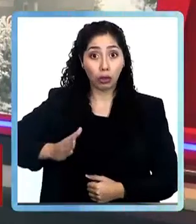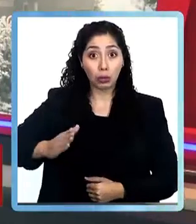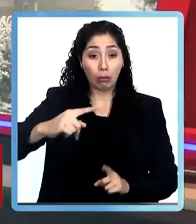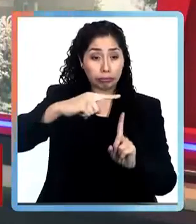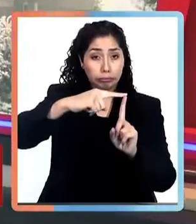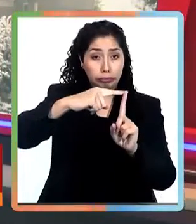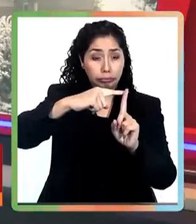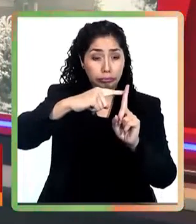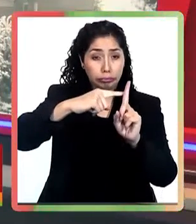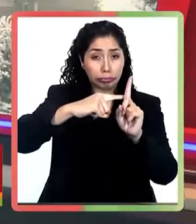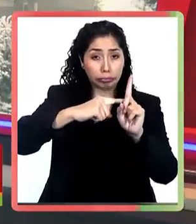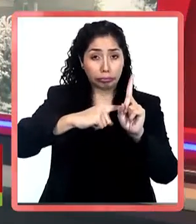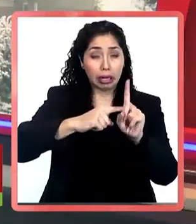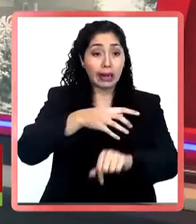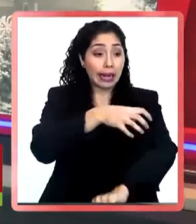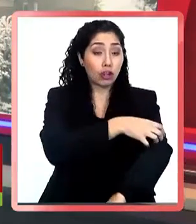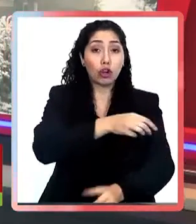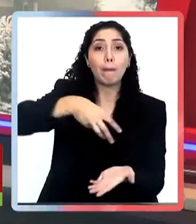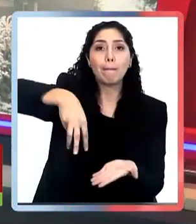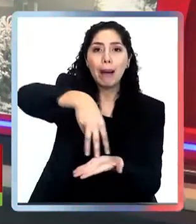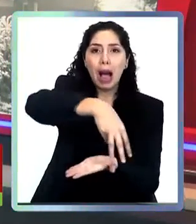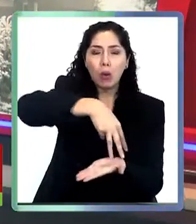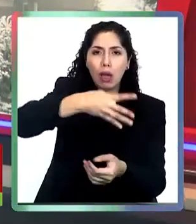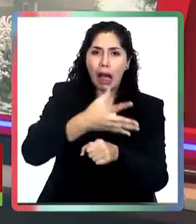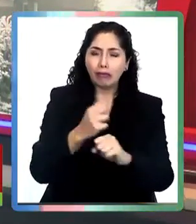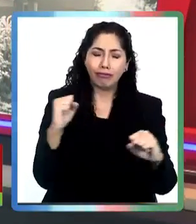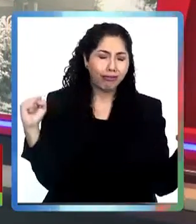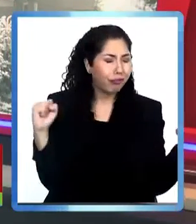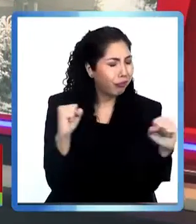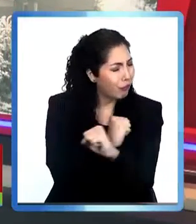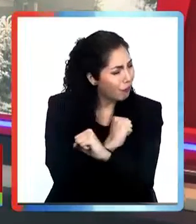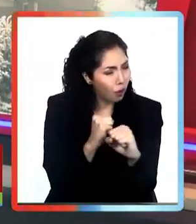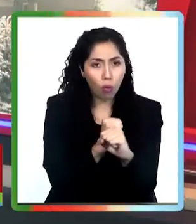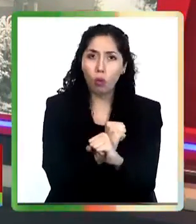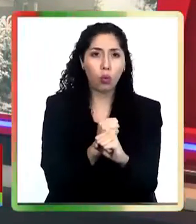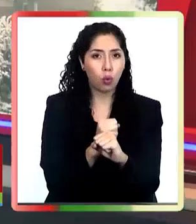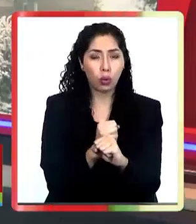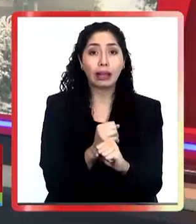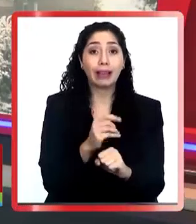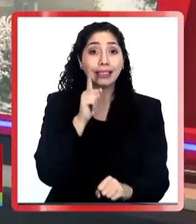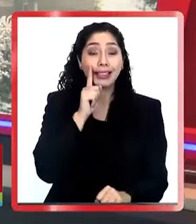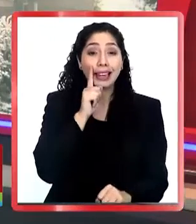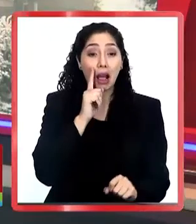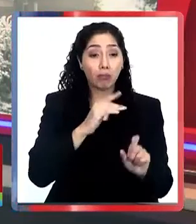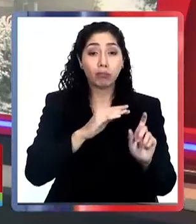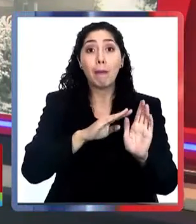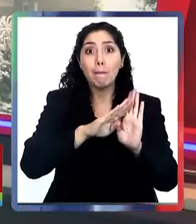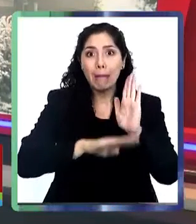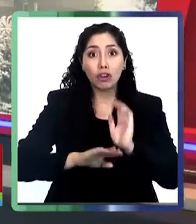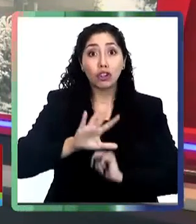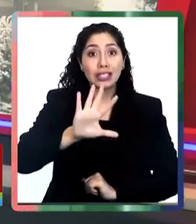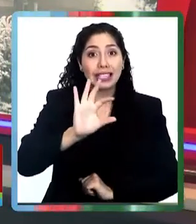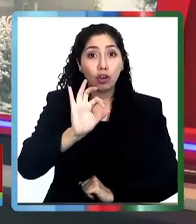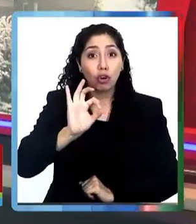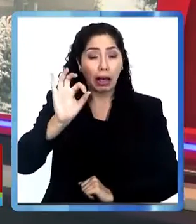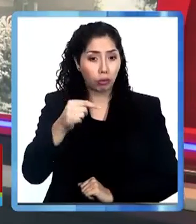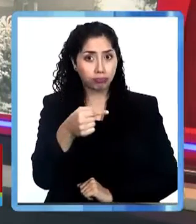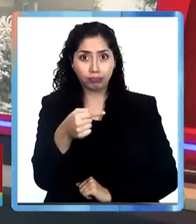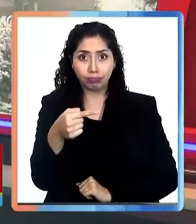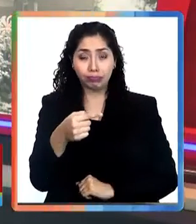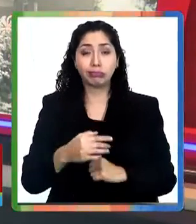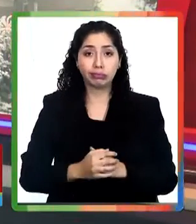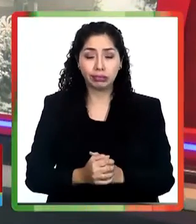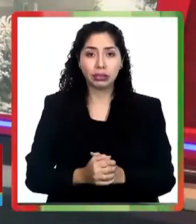temperaturas en el maule la región está enfrentando una ola de frío extremo que ha llegado incluso a cinco grados bajo cero un fenómeno que tiene